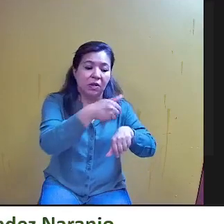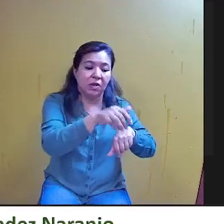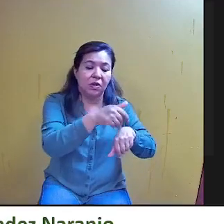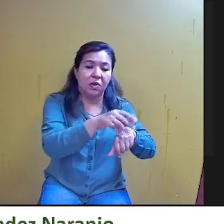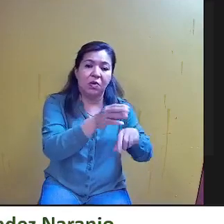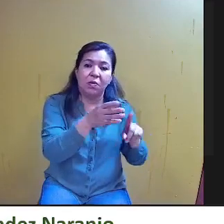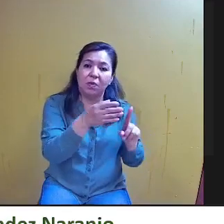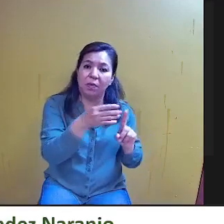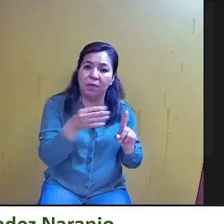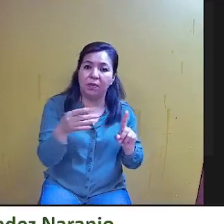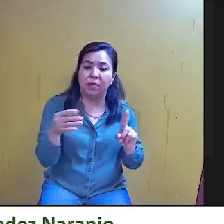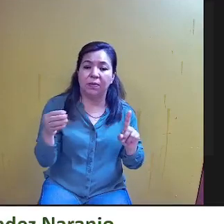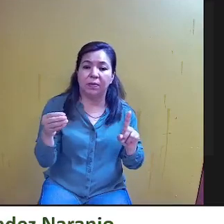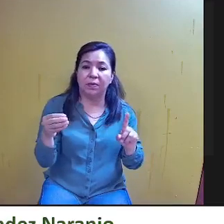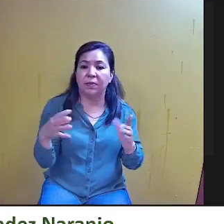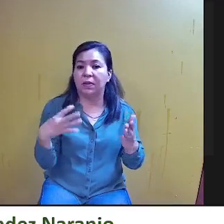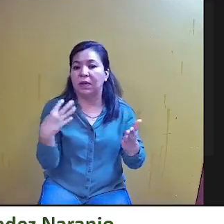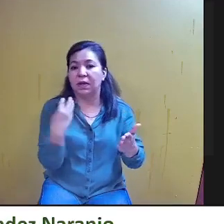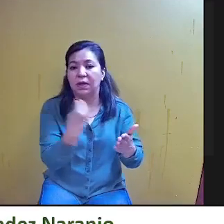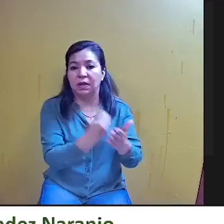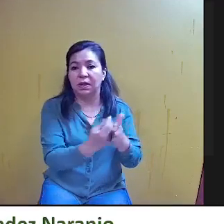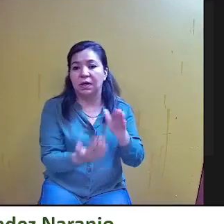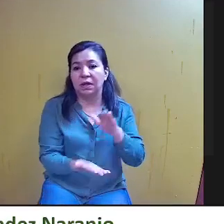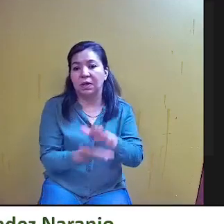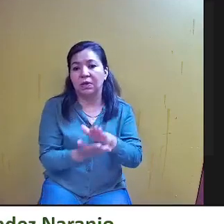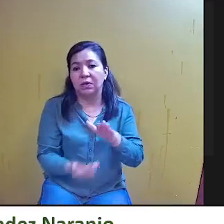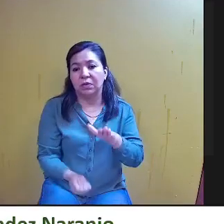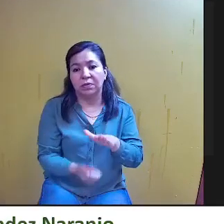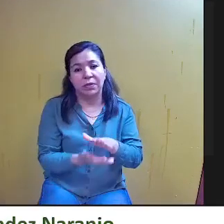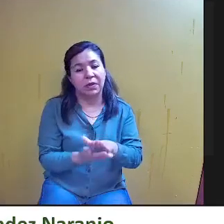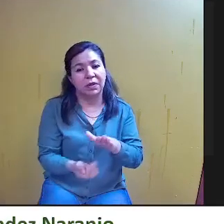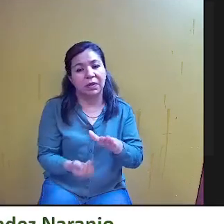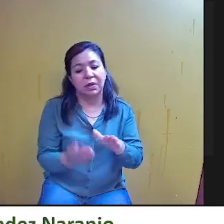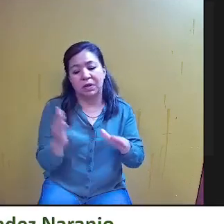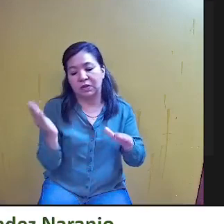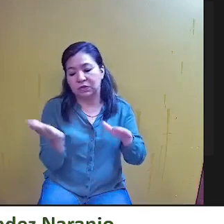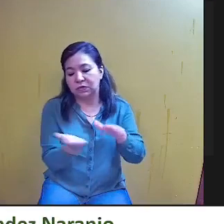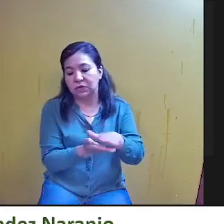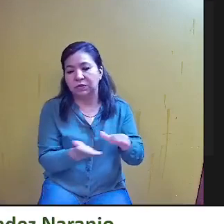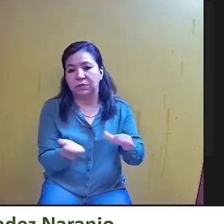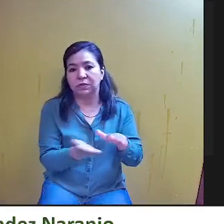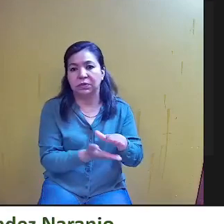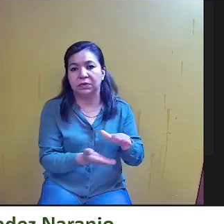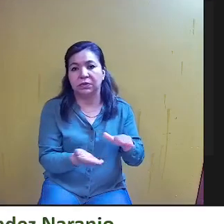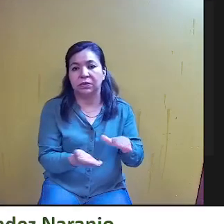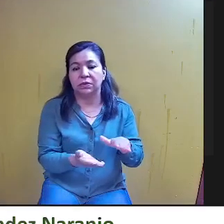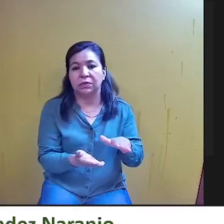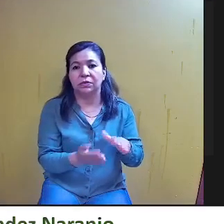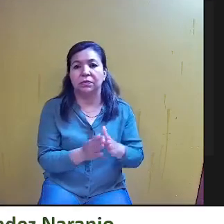76/2020, debiendo agregarse copia certificada de la ejecutoria a los expedientes acumulados.